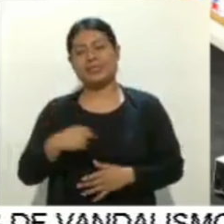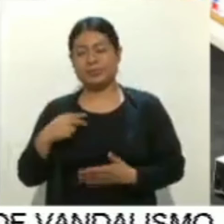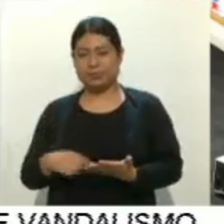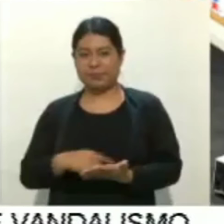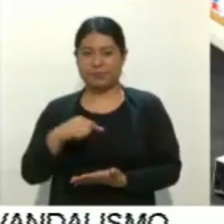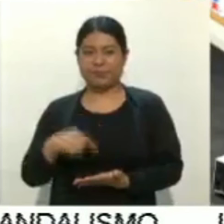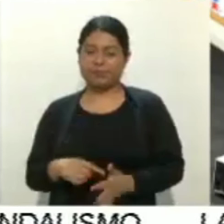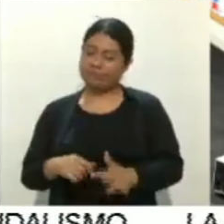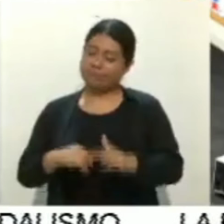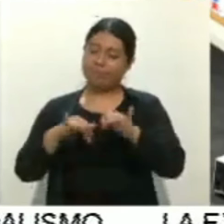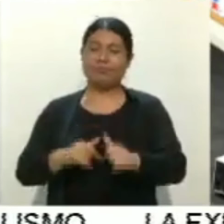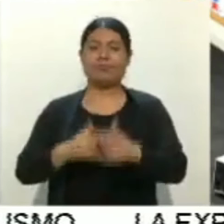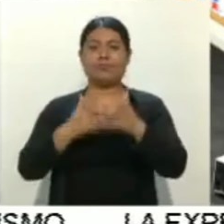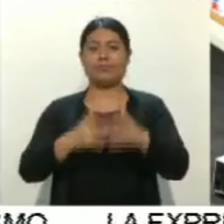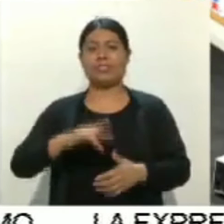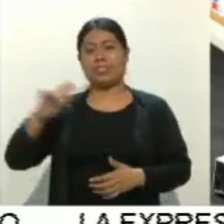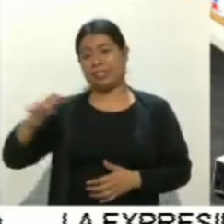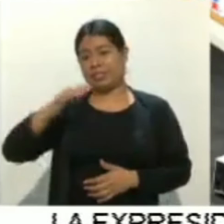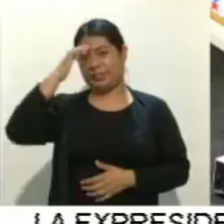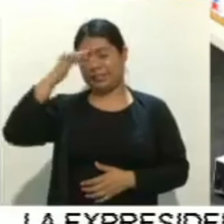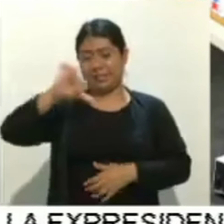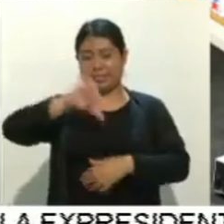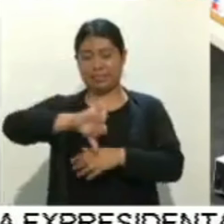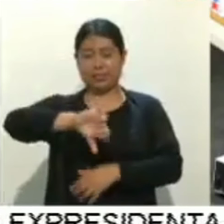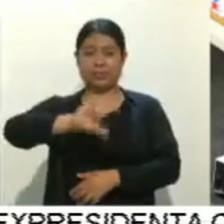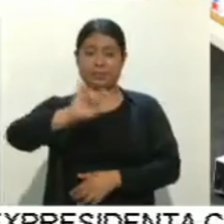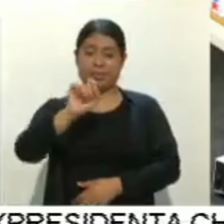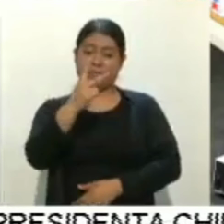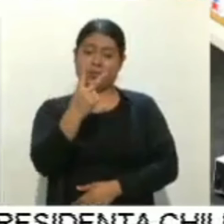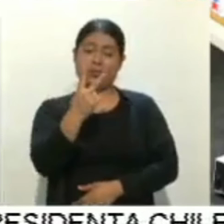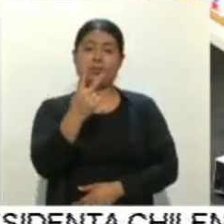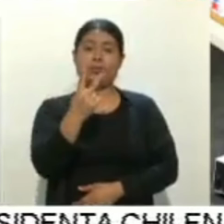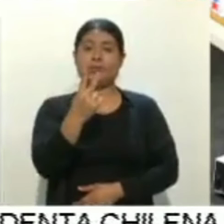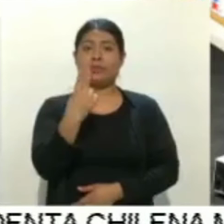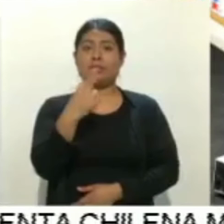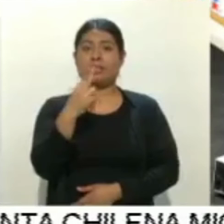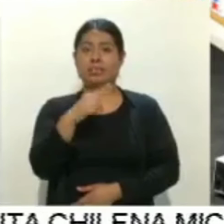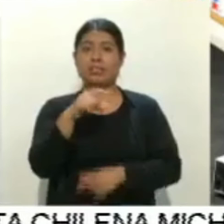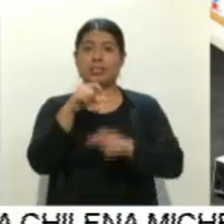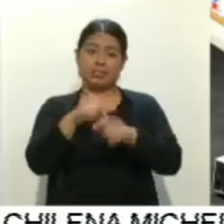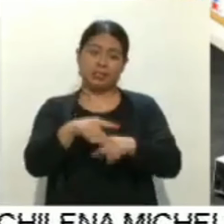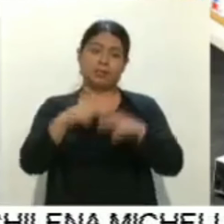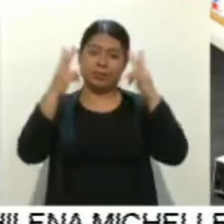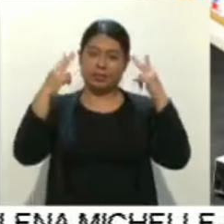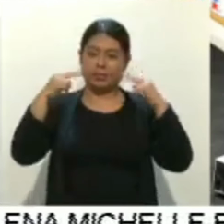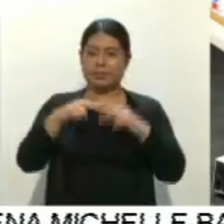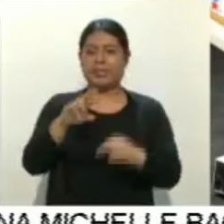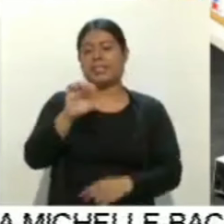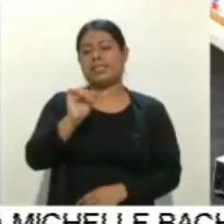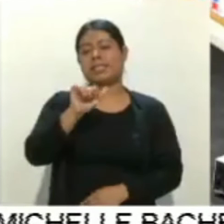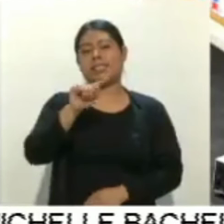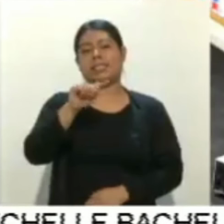lugar. Efectivamente, también recordar que el día de hoy, pues 22, se celebra a la patrona, que es Santa